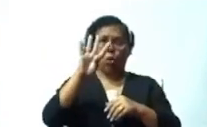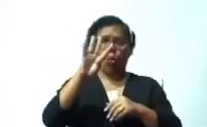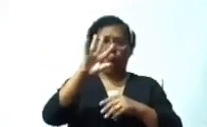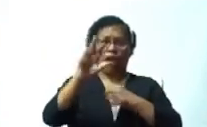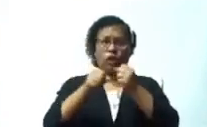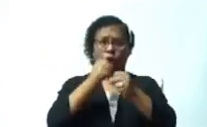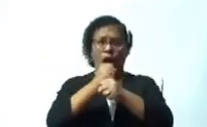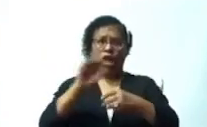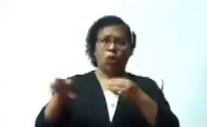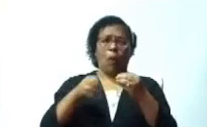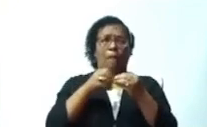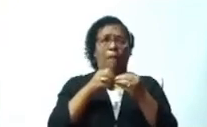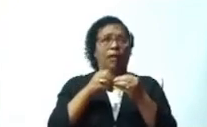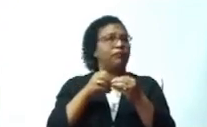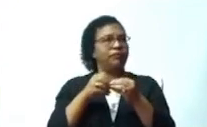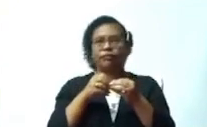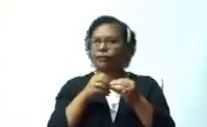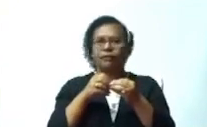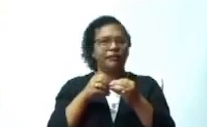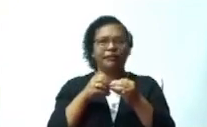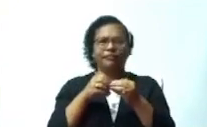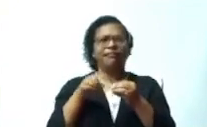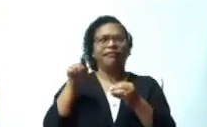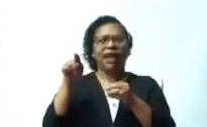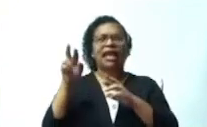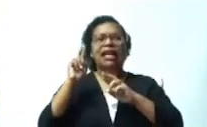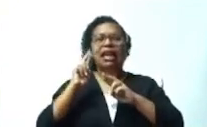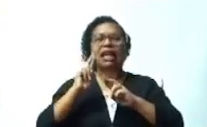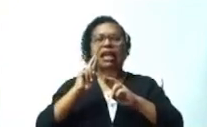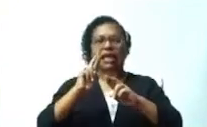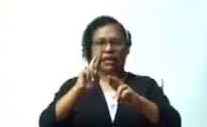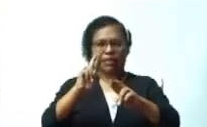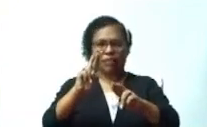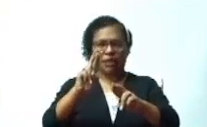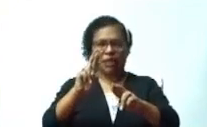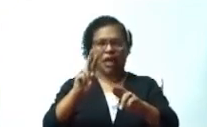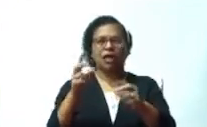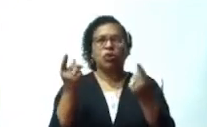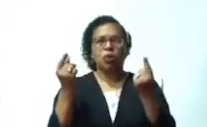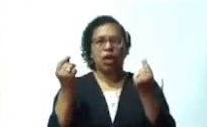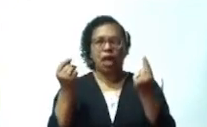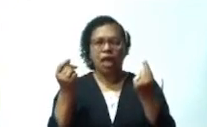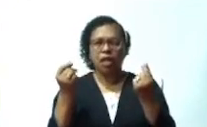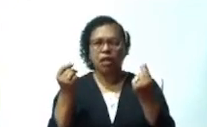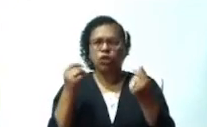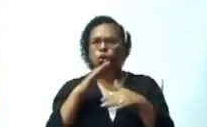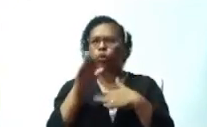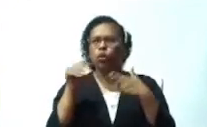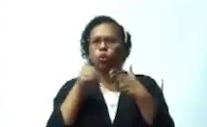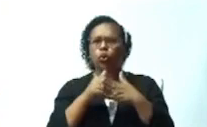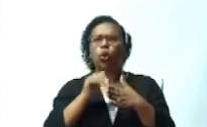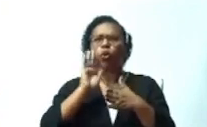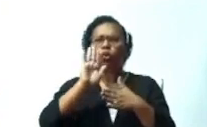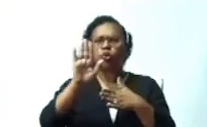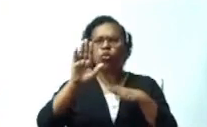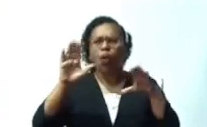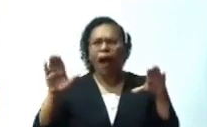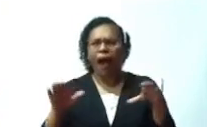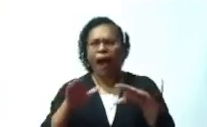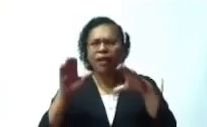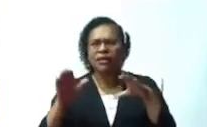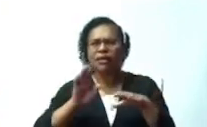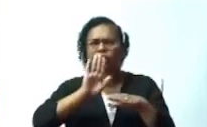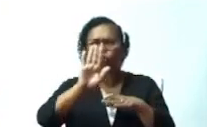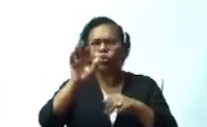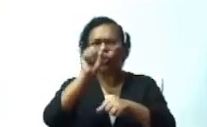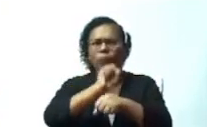nosotros somos el canal de representación para que él rinda ese informe a la nación dominicana. Se limitó a